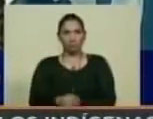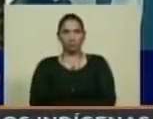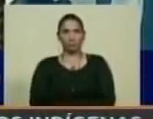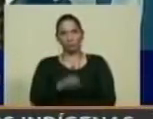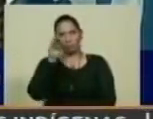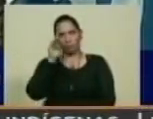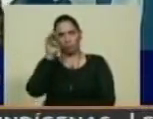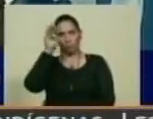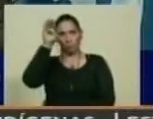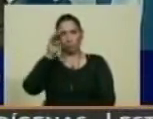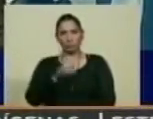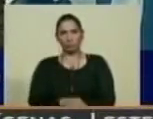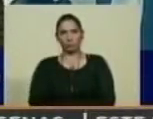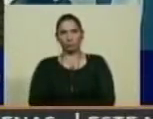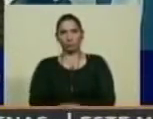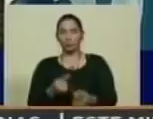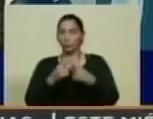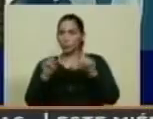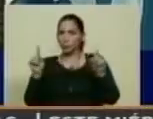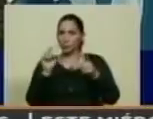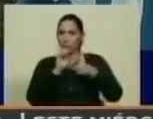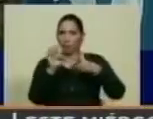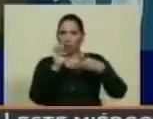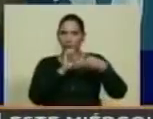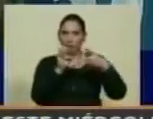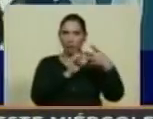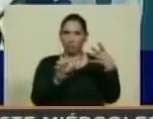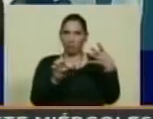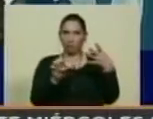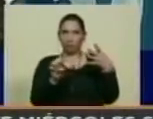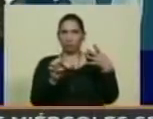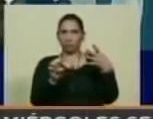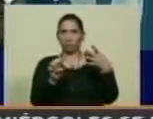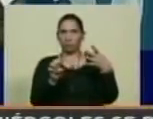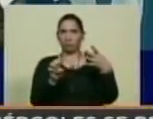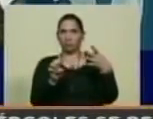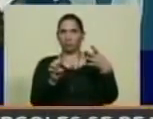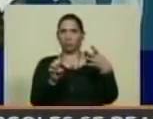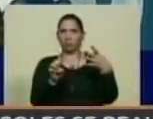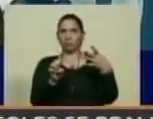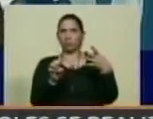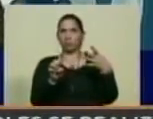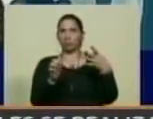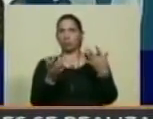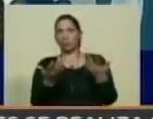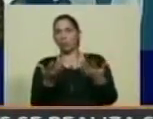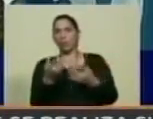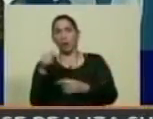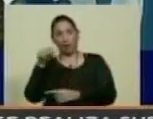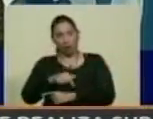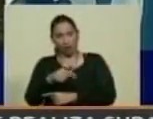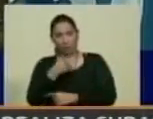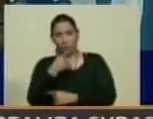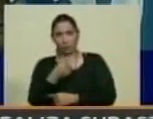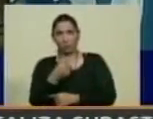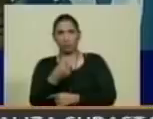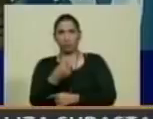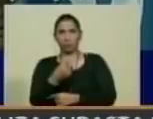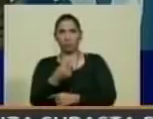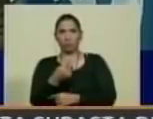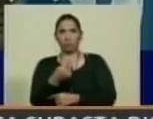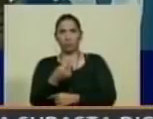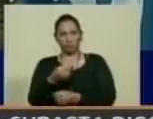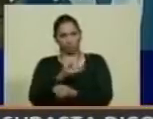futuro otros elementos que den un alcance de lo que aquí hemos dicho, tengan ustedes